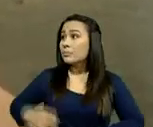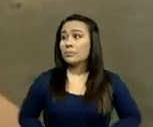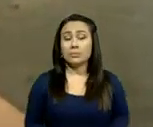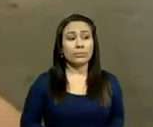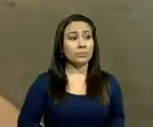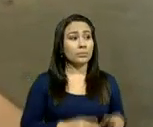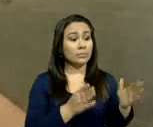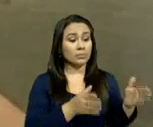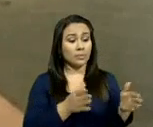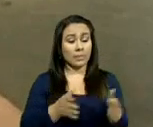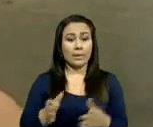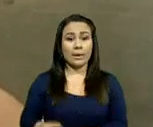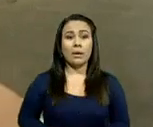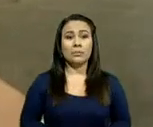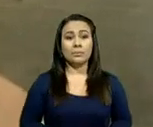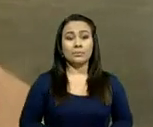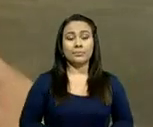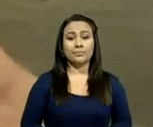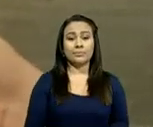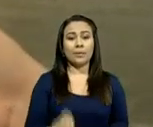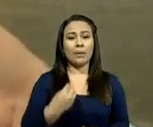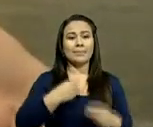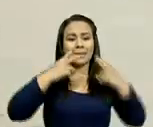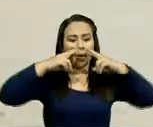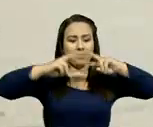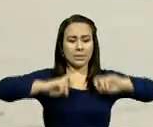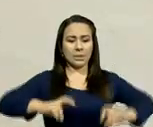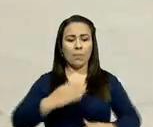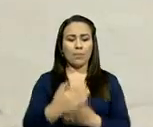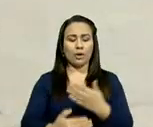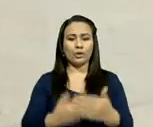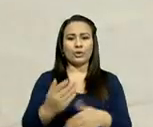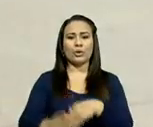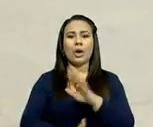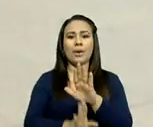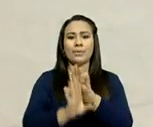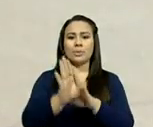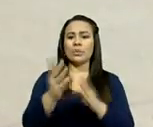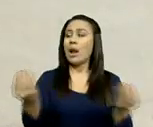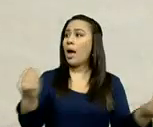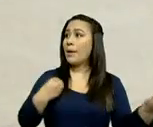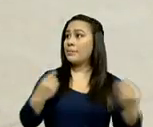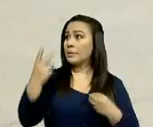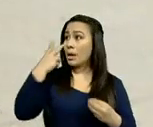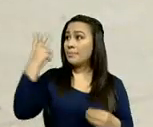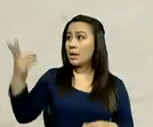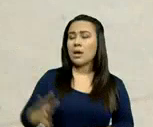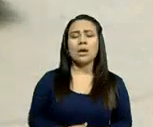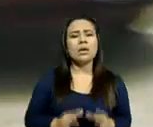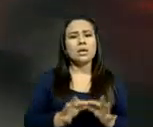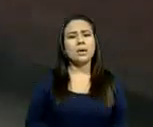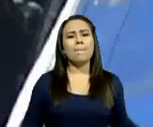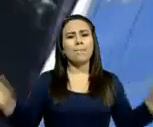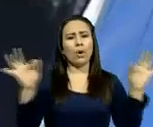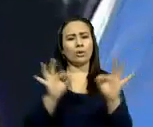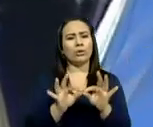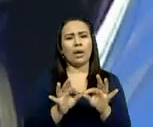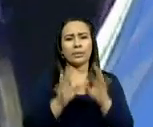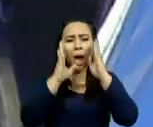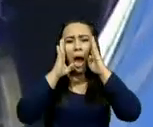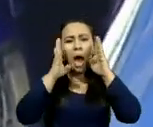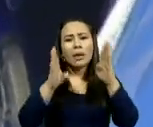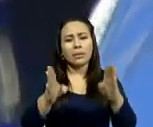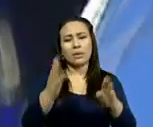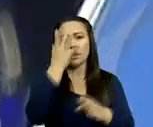esperando a que tenga una mejor evolución para poder, de igual manera, como parte importante, poder